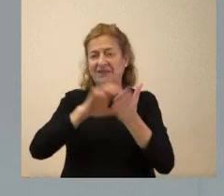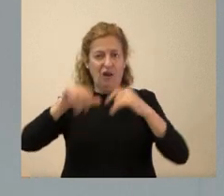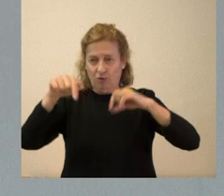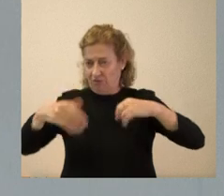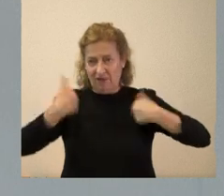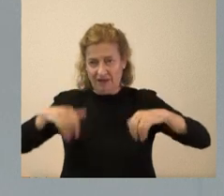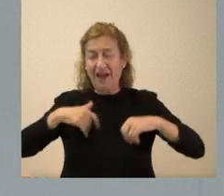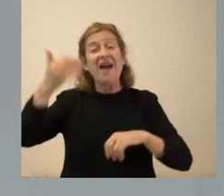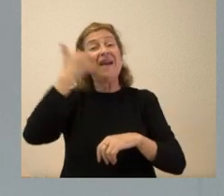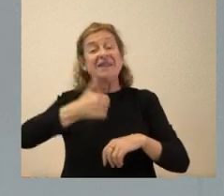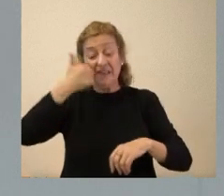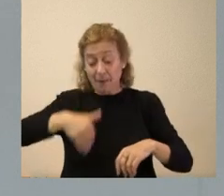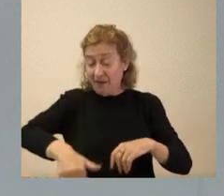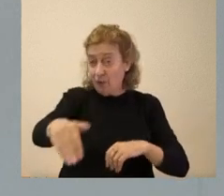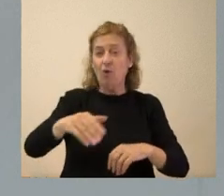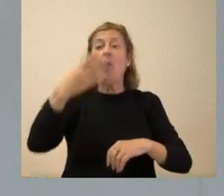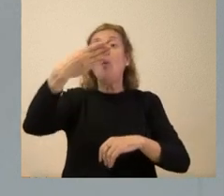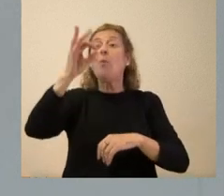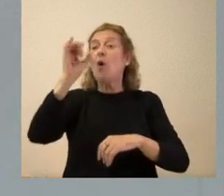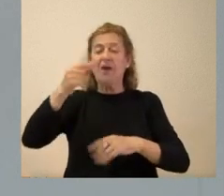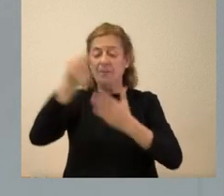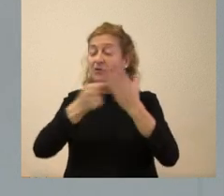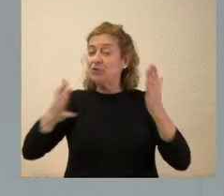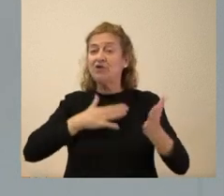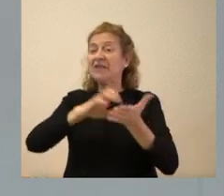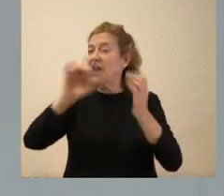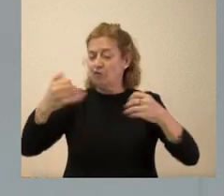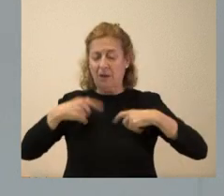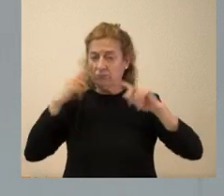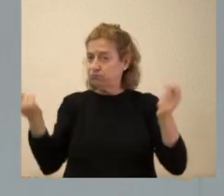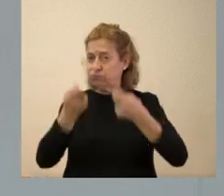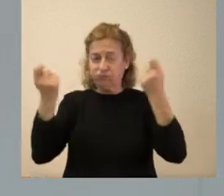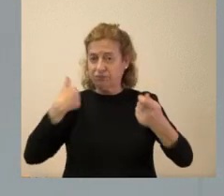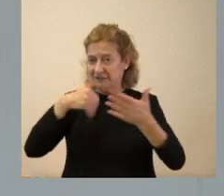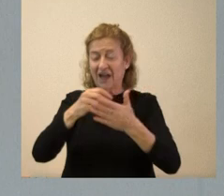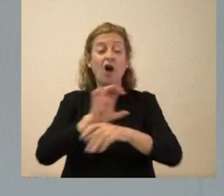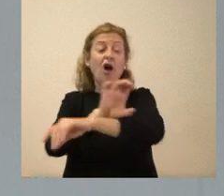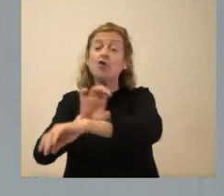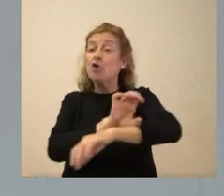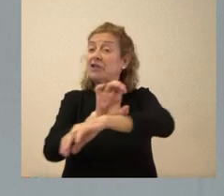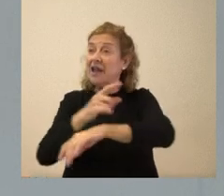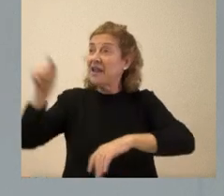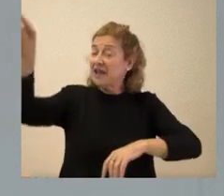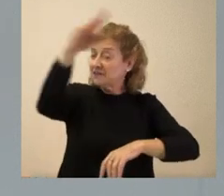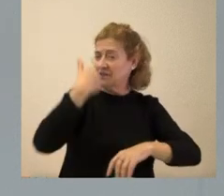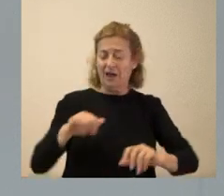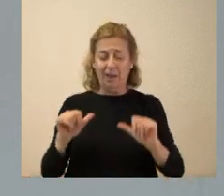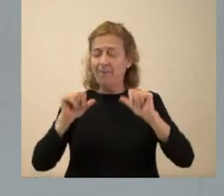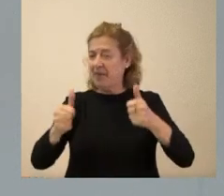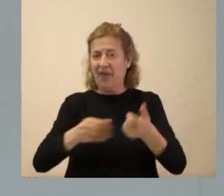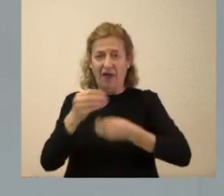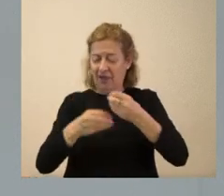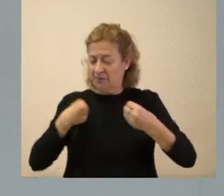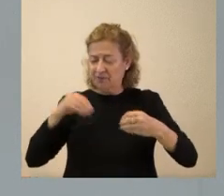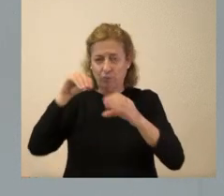se publicará el boletín oficial de la comunidad Los presupuestos de Castilla y león que las consejerías comenzarán a ejecutar este presupuesto nuestra